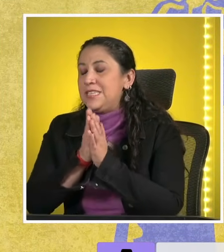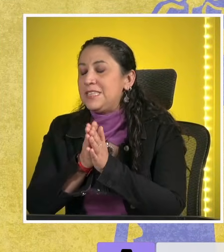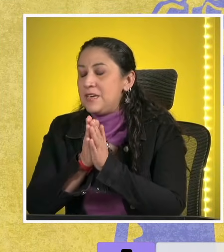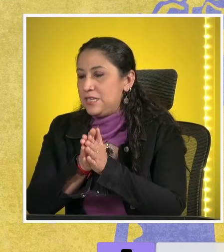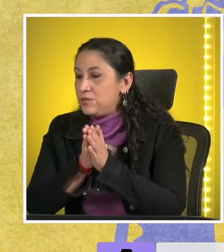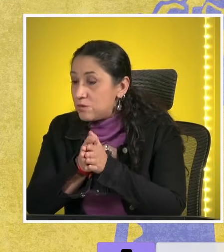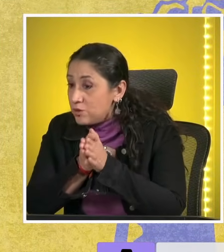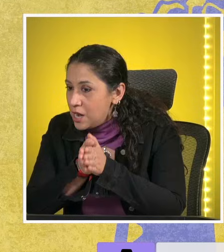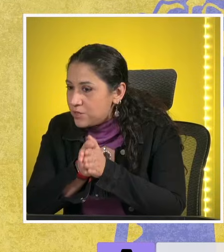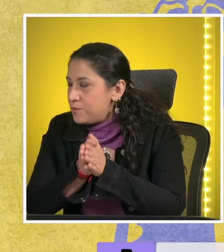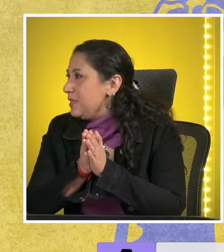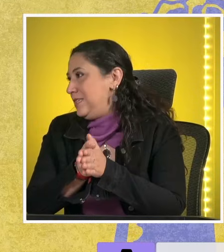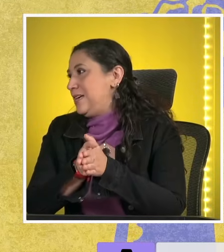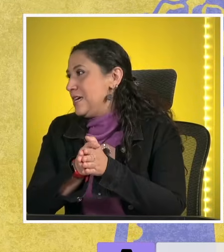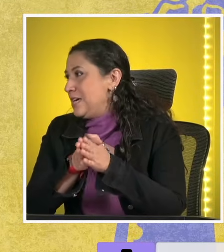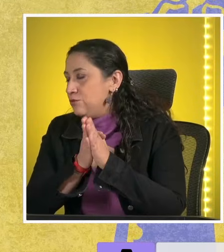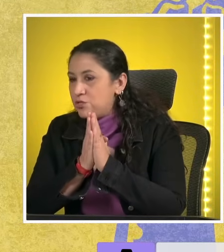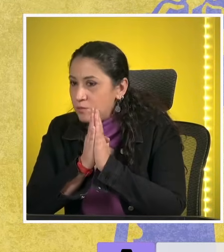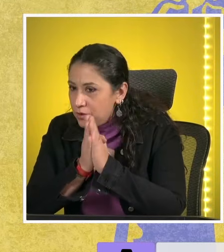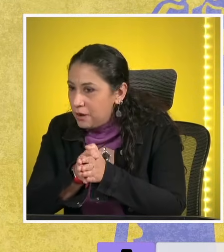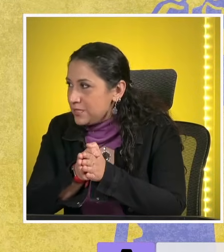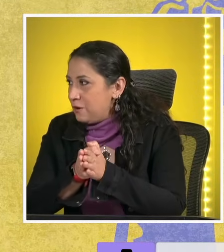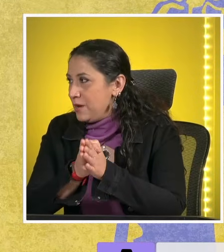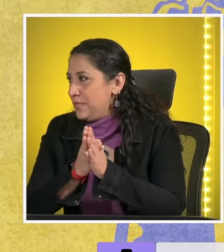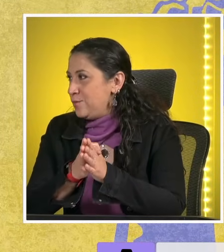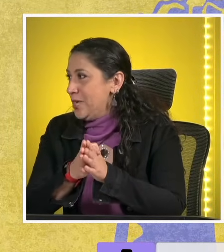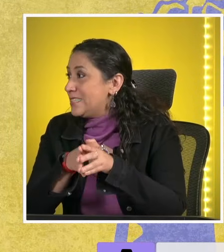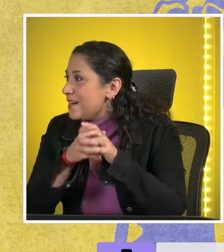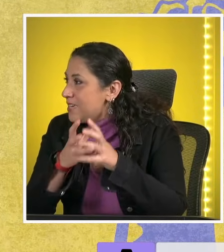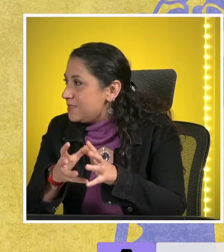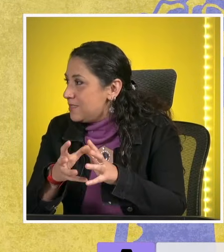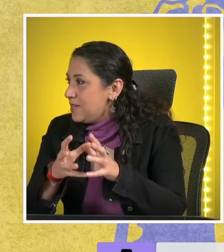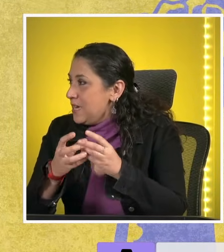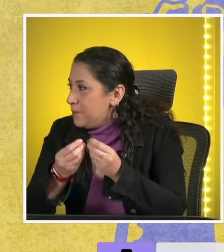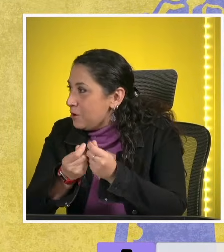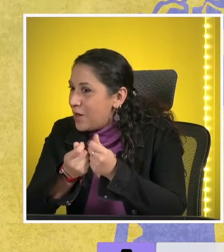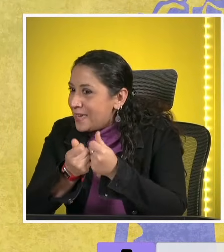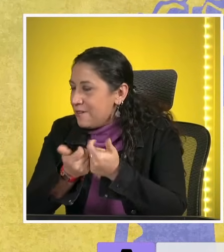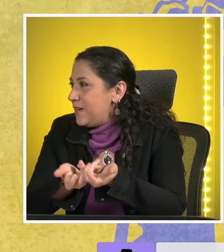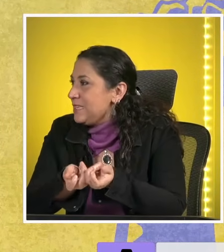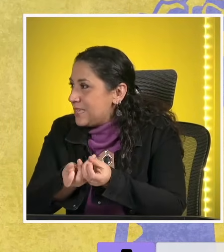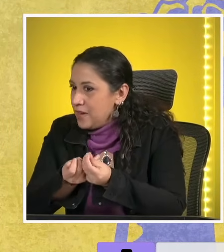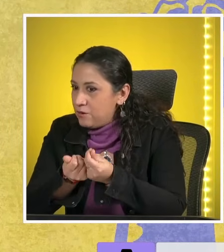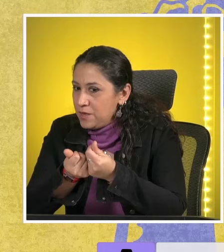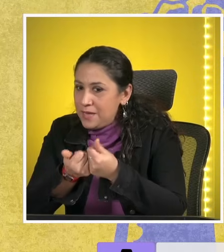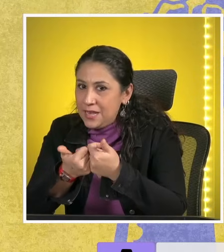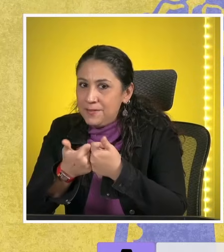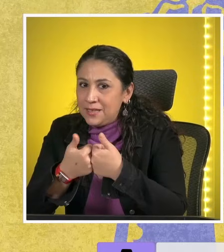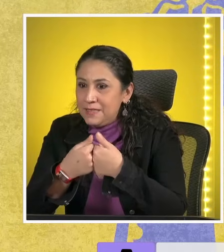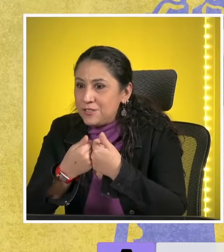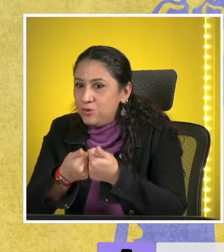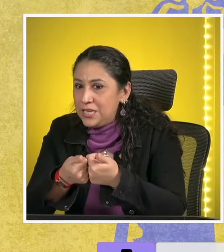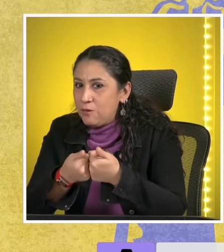la presidenta dice, nuestro modelo es humanista y nuestro modelo es el humanismo, y está bien, pero hay que enfatizar o de